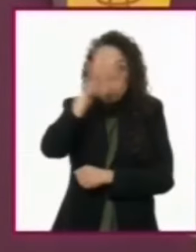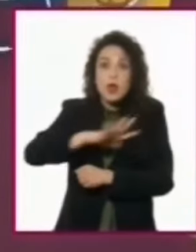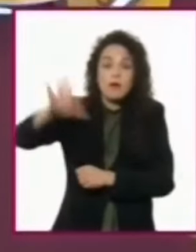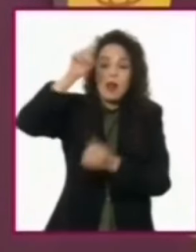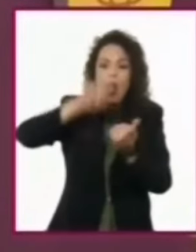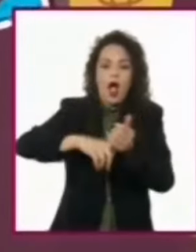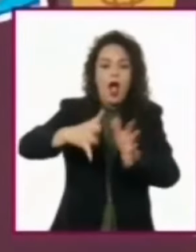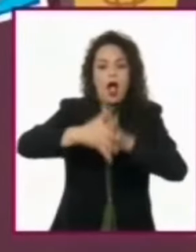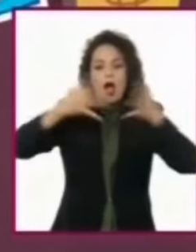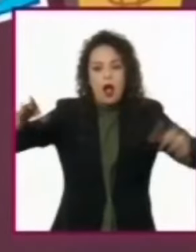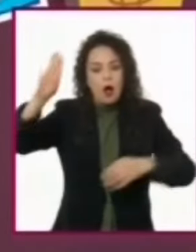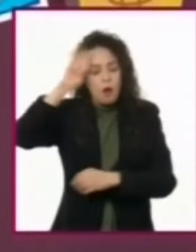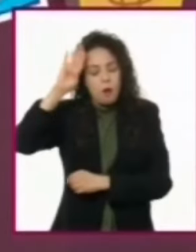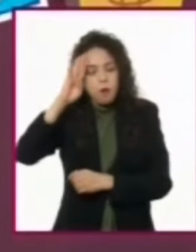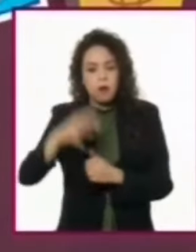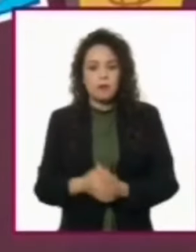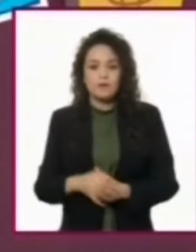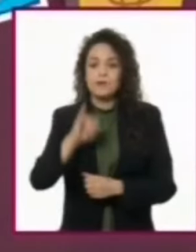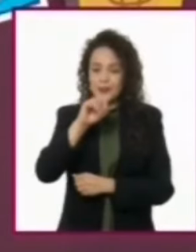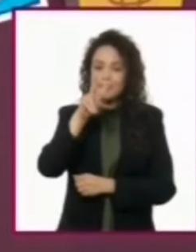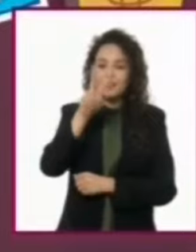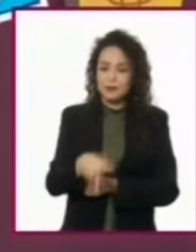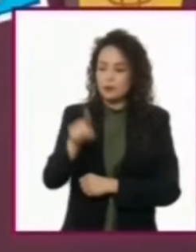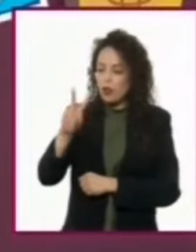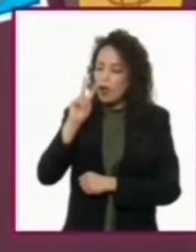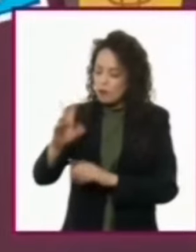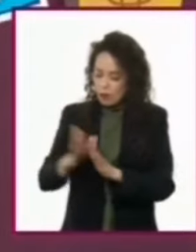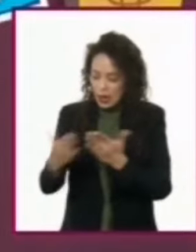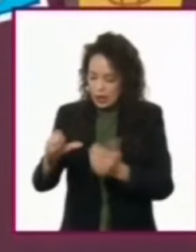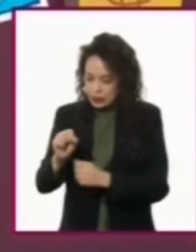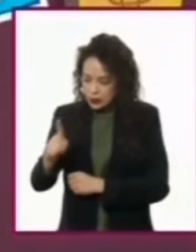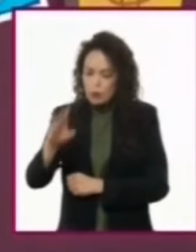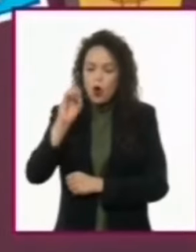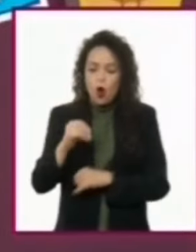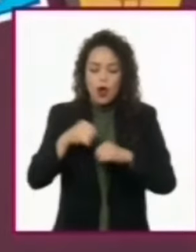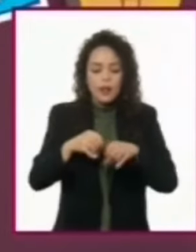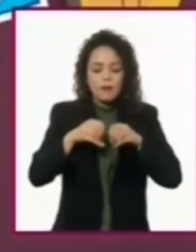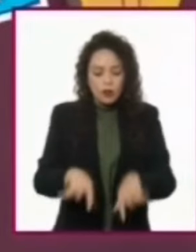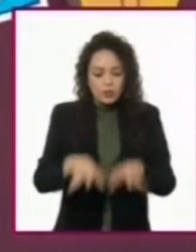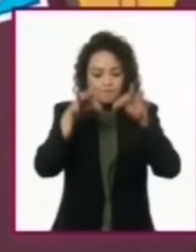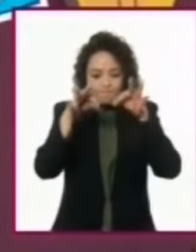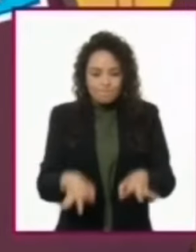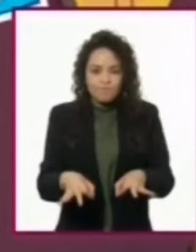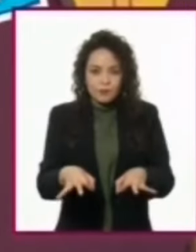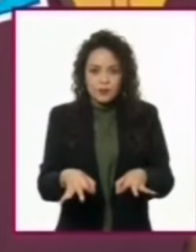Exactamente. Consulten su libro de texto o fuentes fiables de información para que